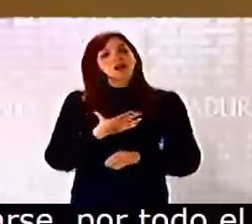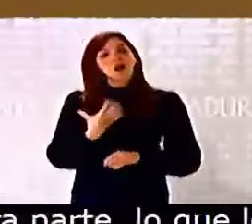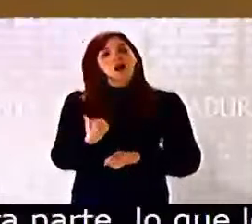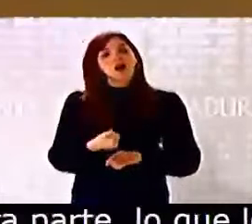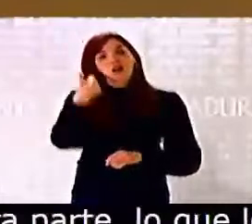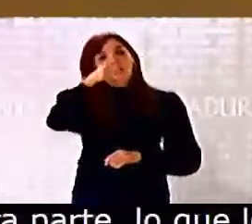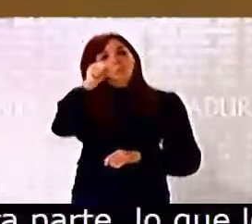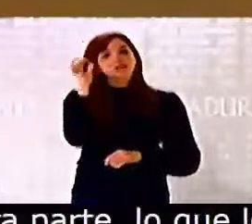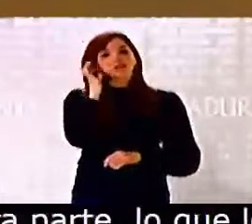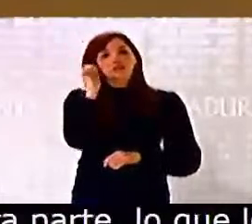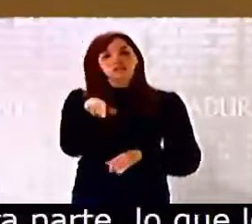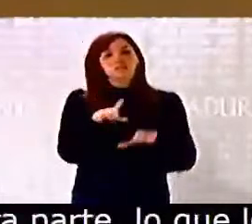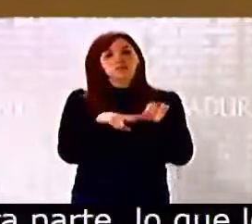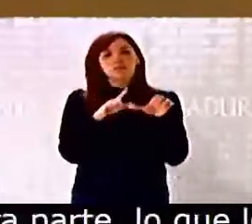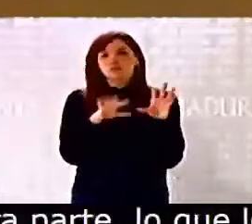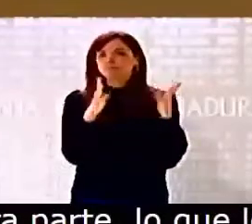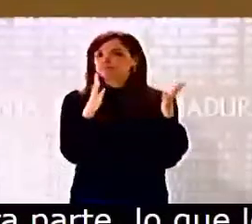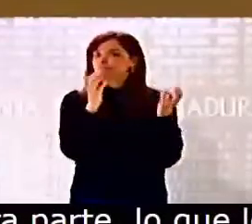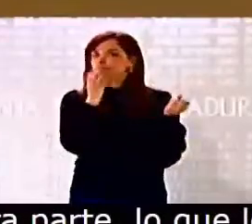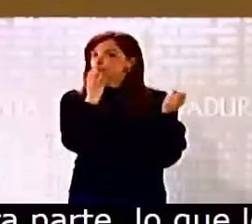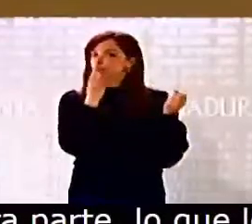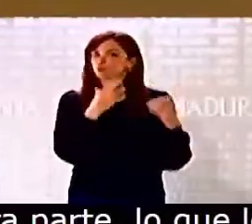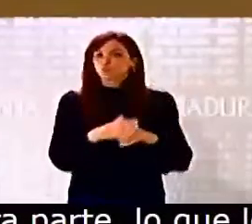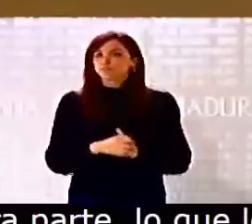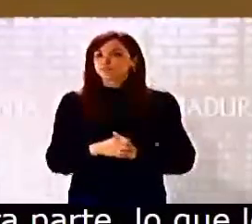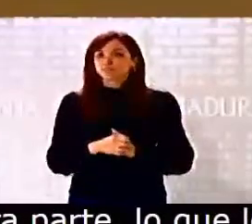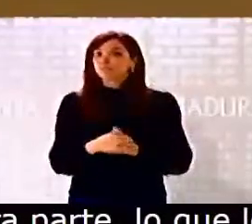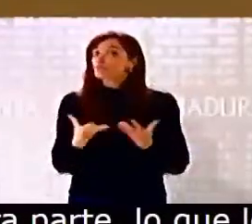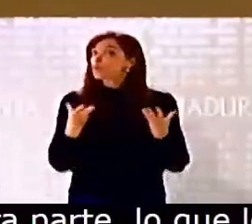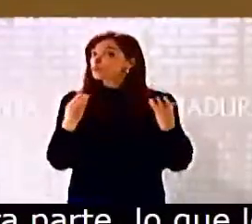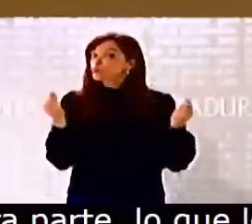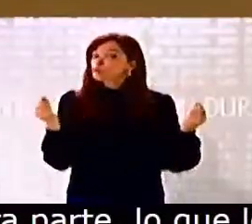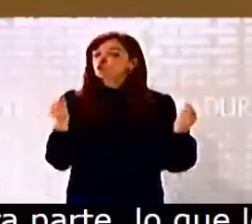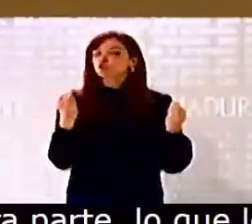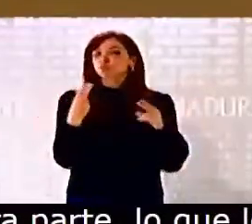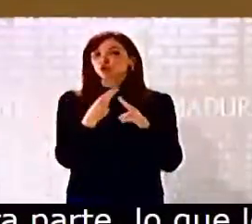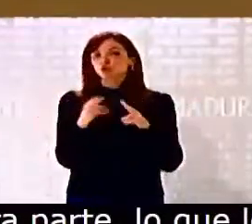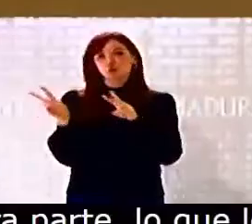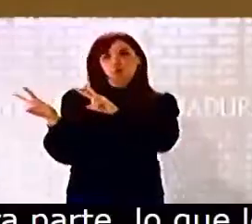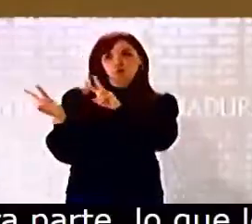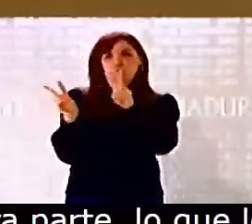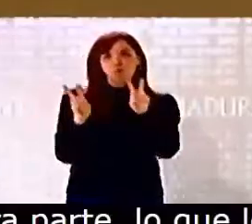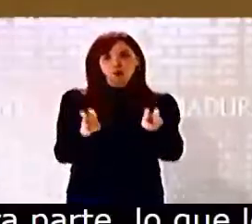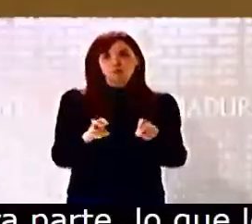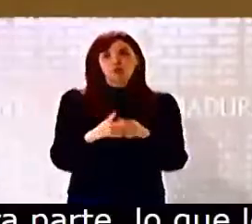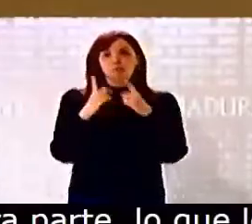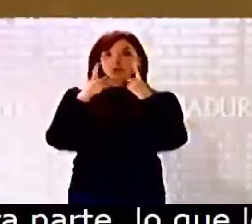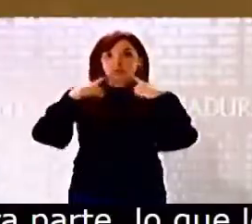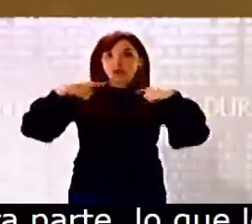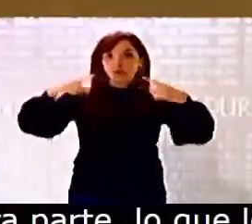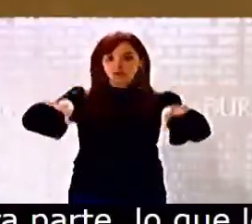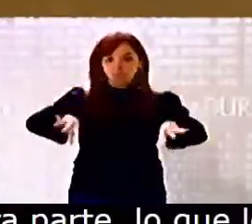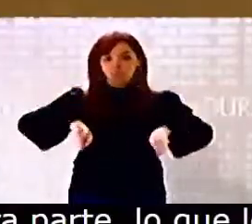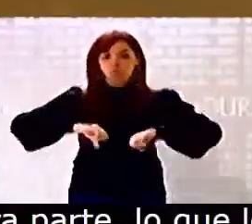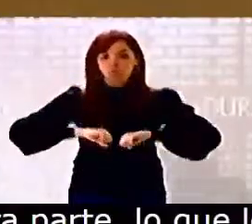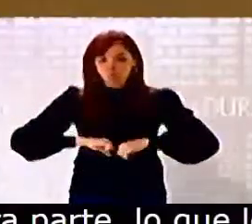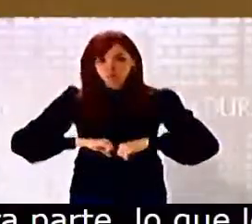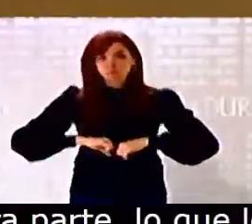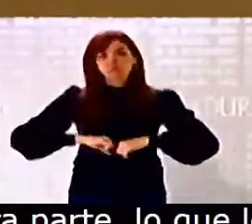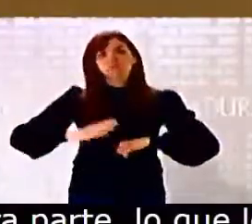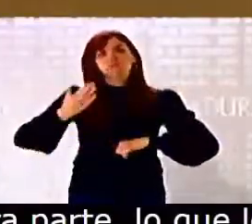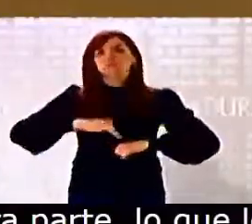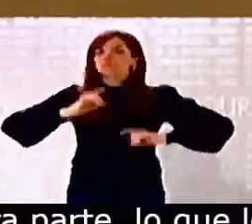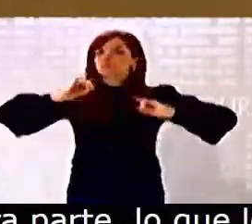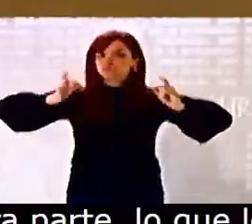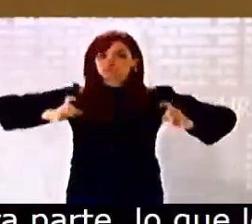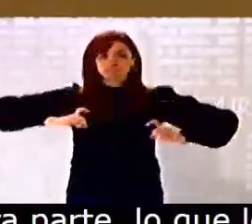de Extremadura, muchos de ellos, de todos los partidos políticos, nuevos. Era la primera vez que eran alcaldes y han tenido que hacer un